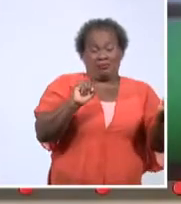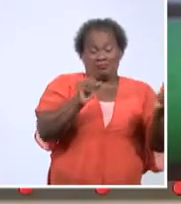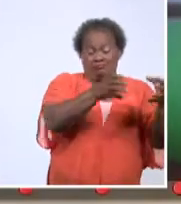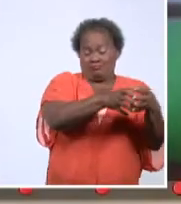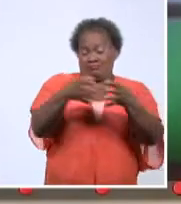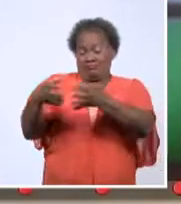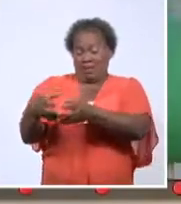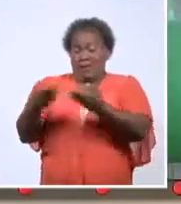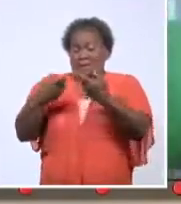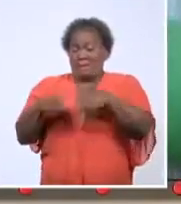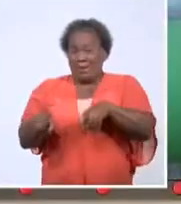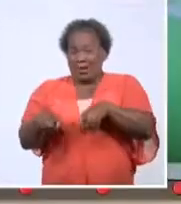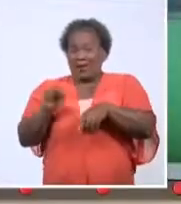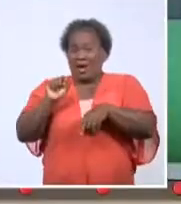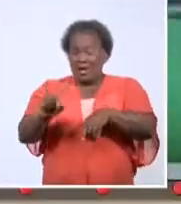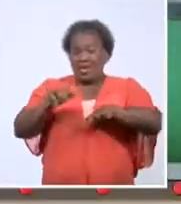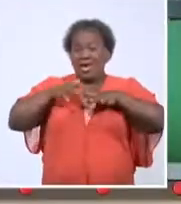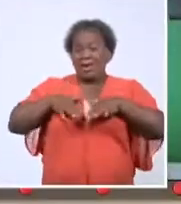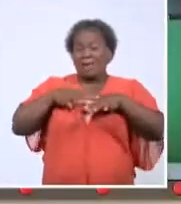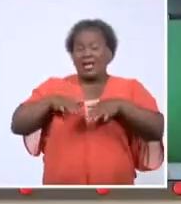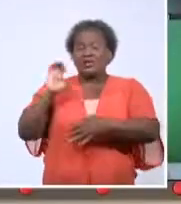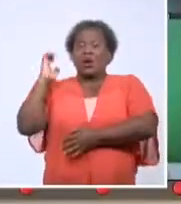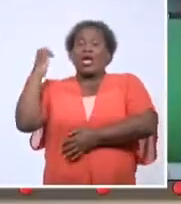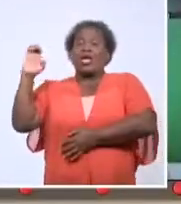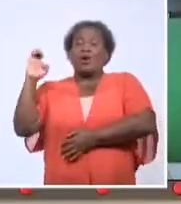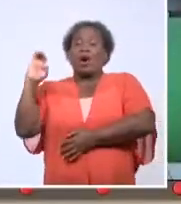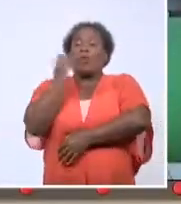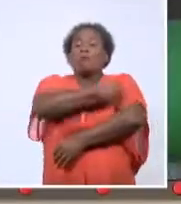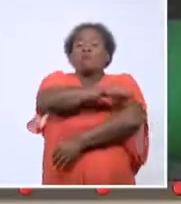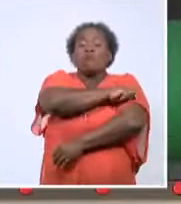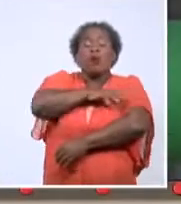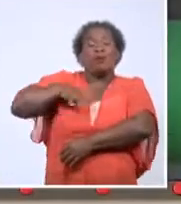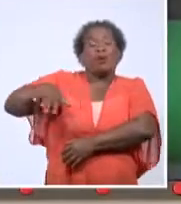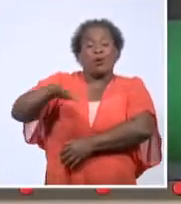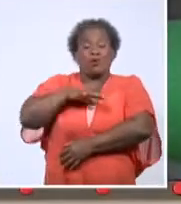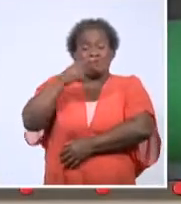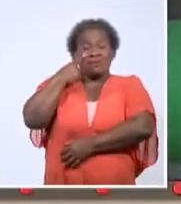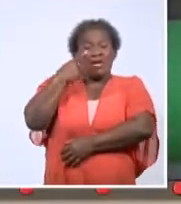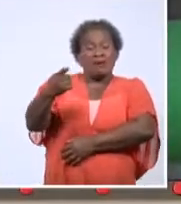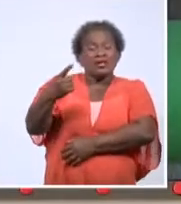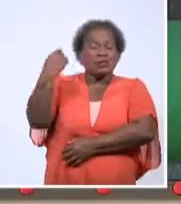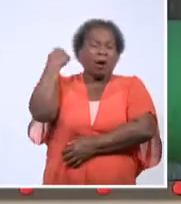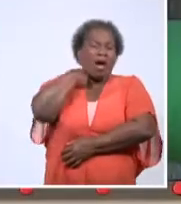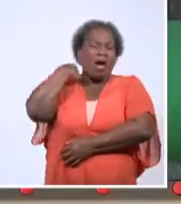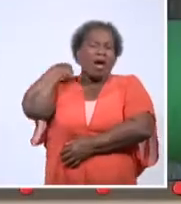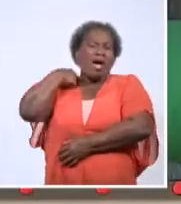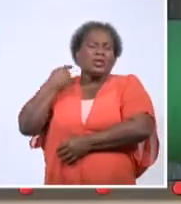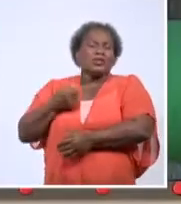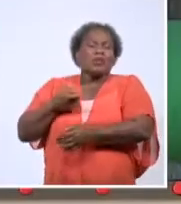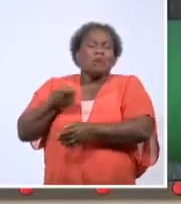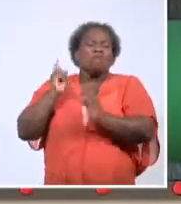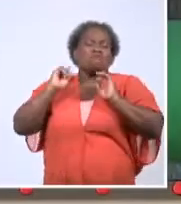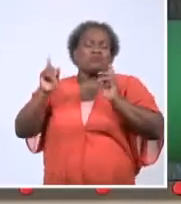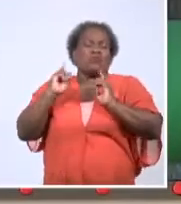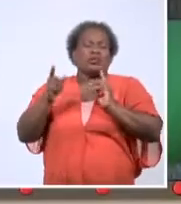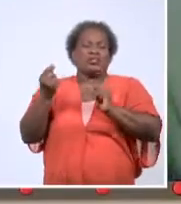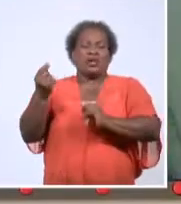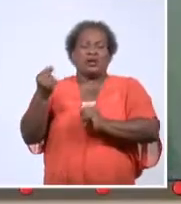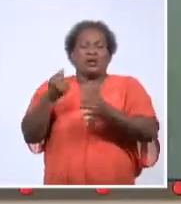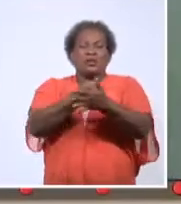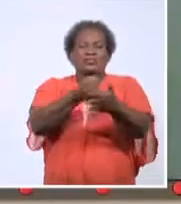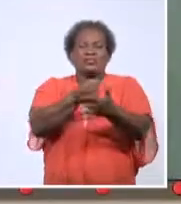de esta rivalidad está esperando Ecuador, que desde 2017 ha visto impulsar una política económica ligada a grandes